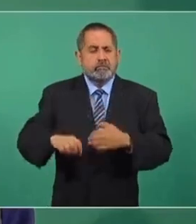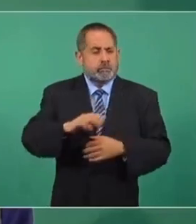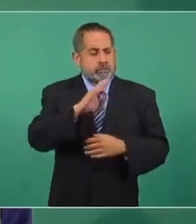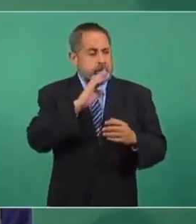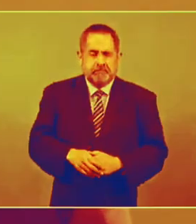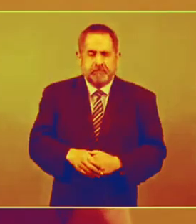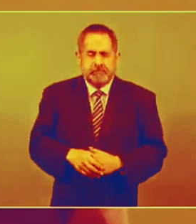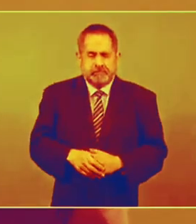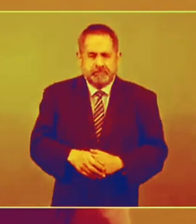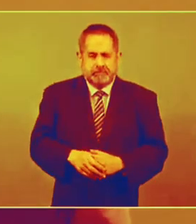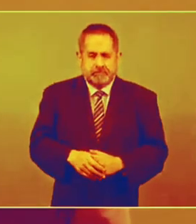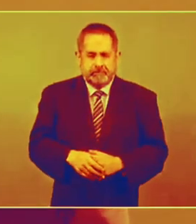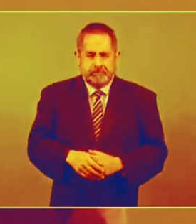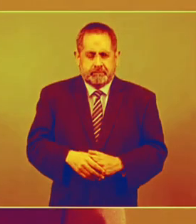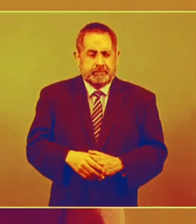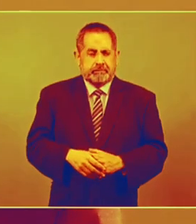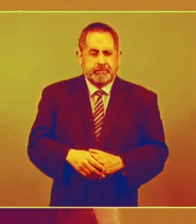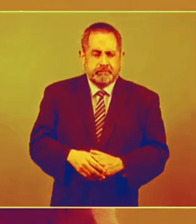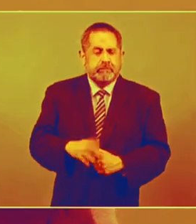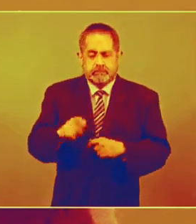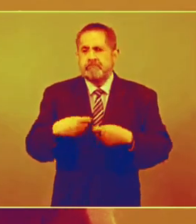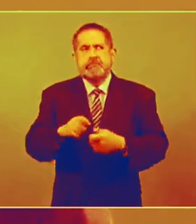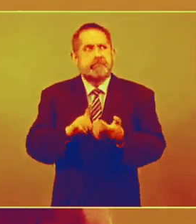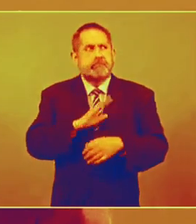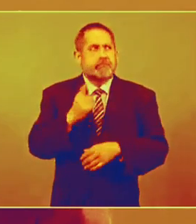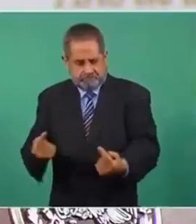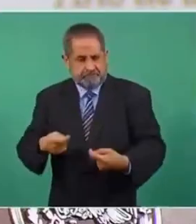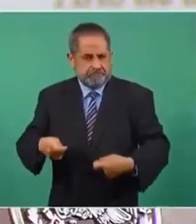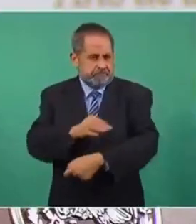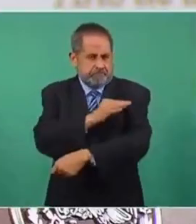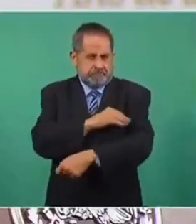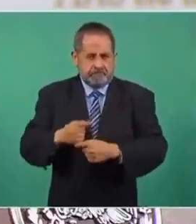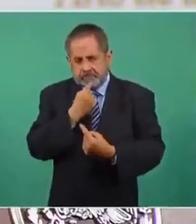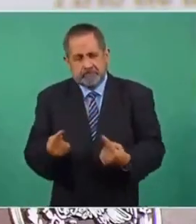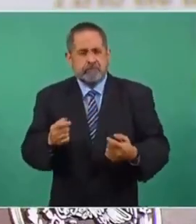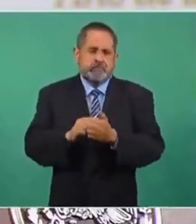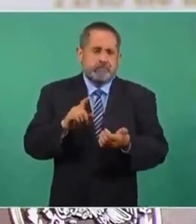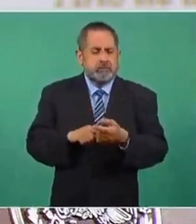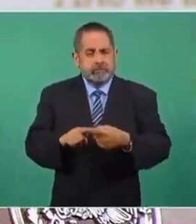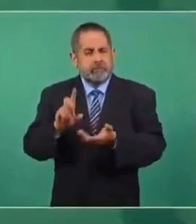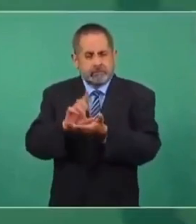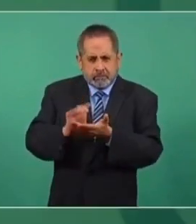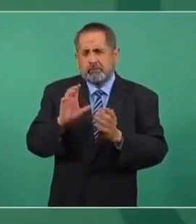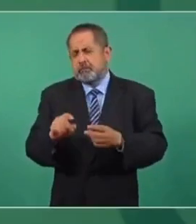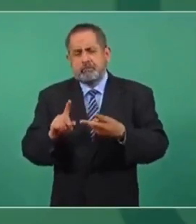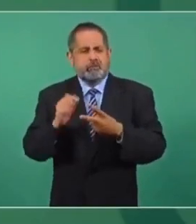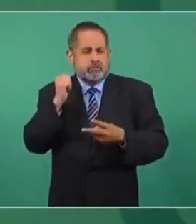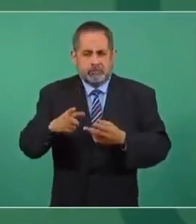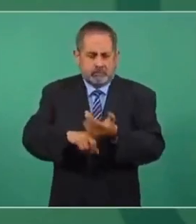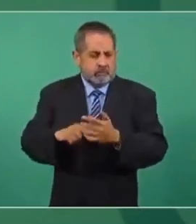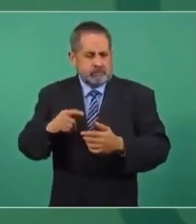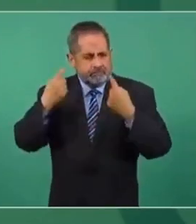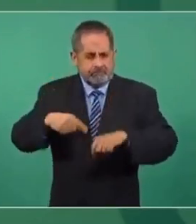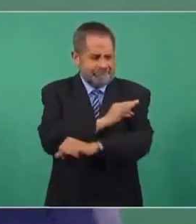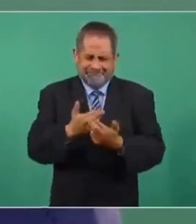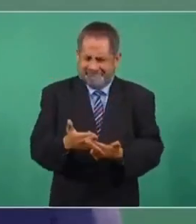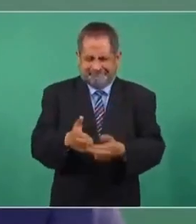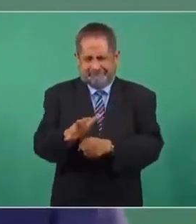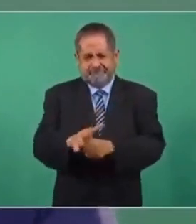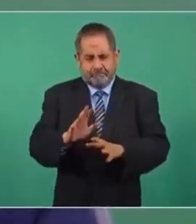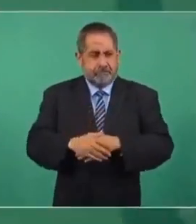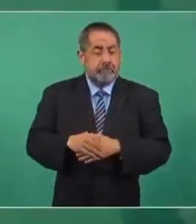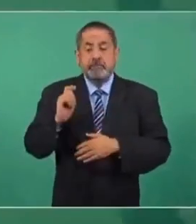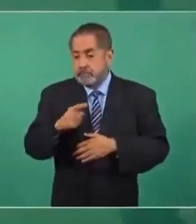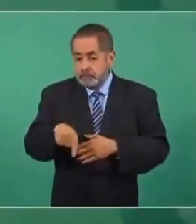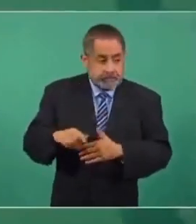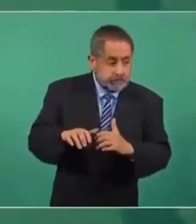madres embarazadas. Ya se van a vacunar a más de 1 millón de niños. Niños con discapacidad, con algún problema, alguna enfermedad. Y una vez